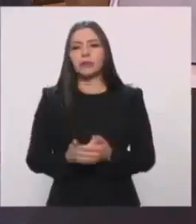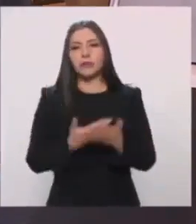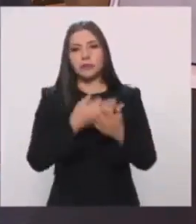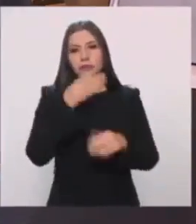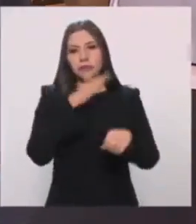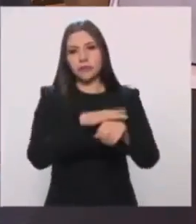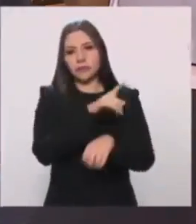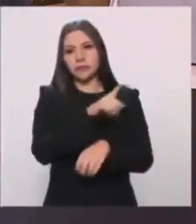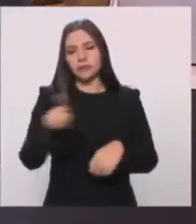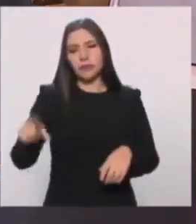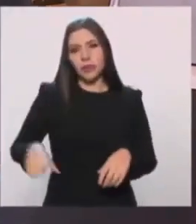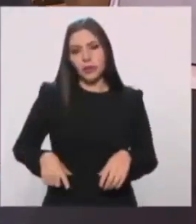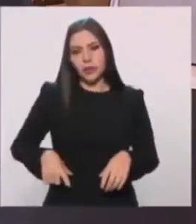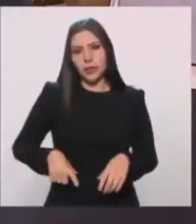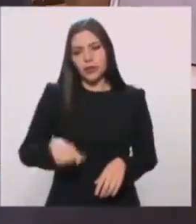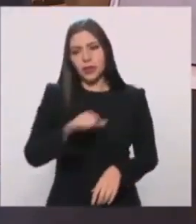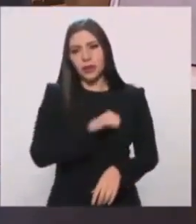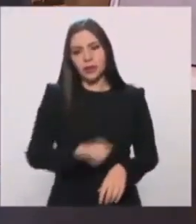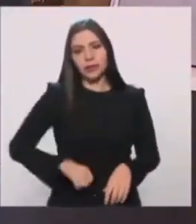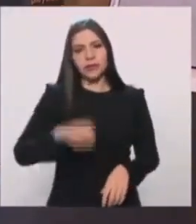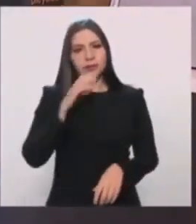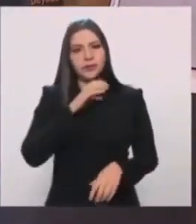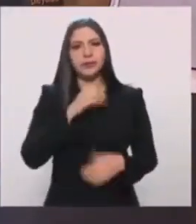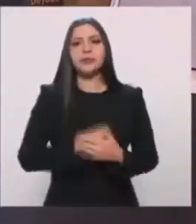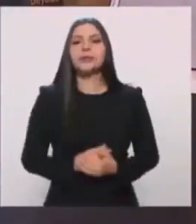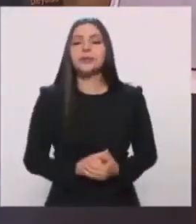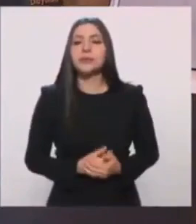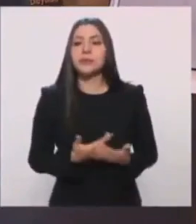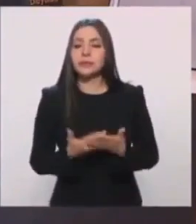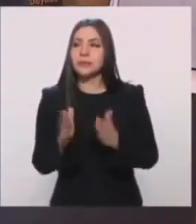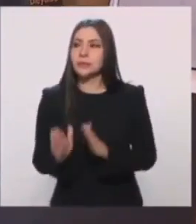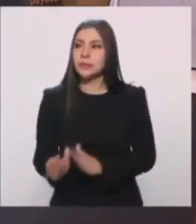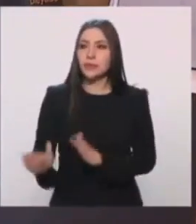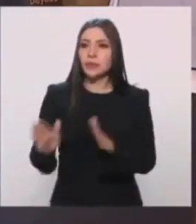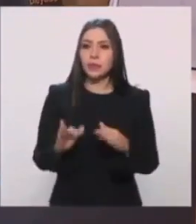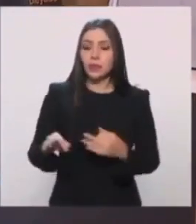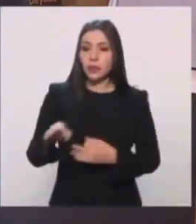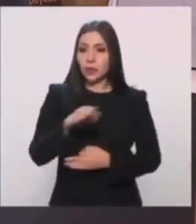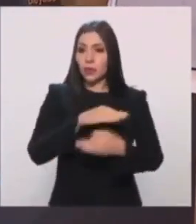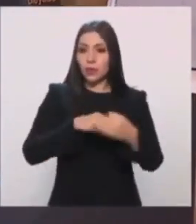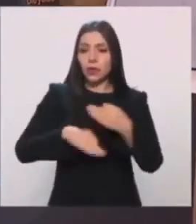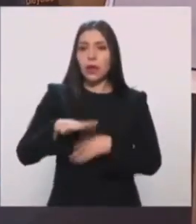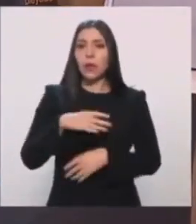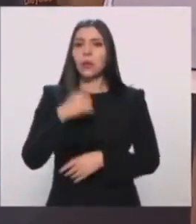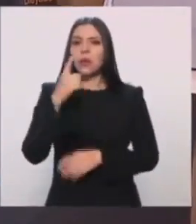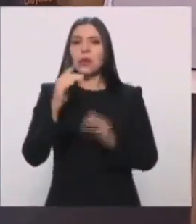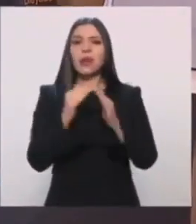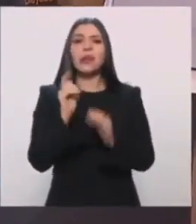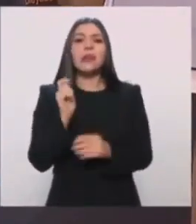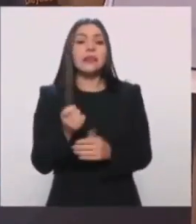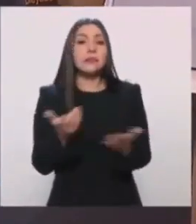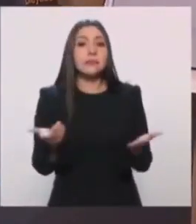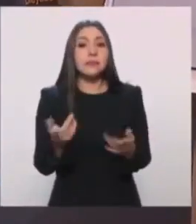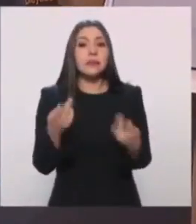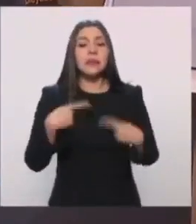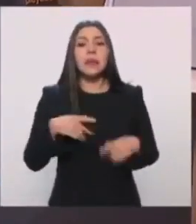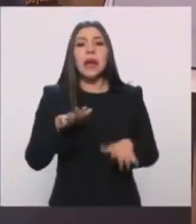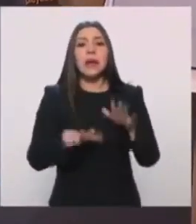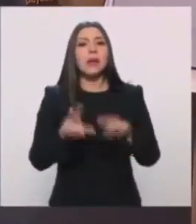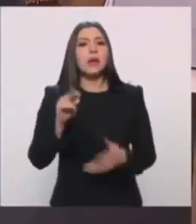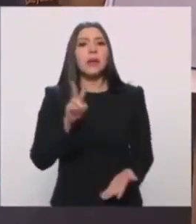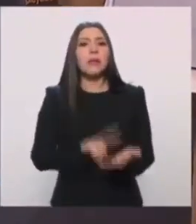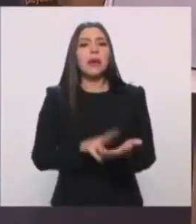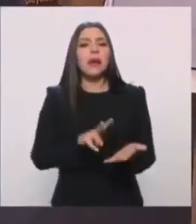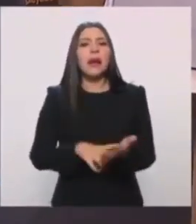alcaldía Claro. Venustiano Carranza. Bueno, vamos a cambiar un poquito de tema. Pues resulta ser que todos tenemos uno en casa. ¿De qué se trata? Pues la gran mayoría no valoramos la comodidad